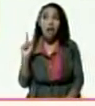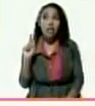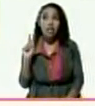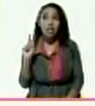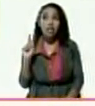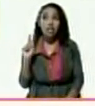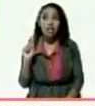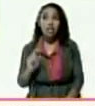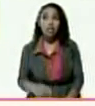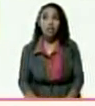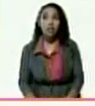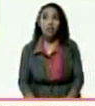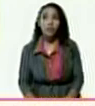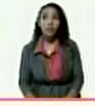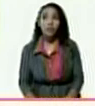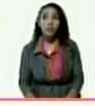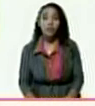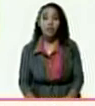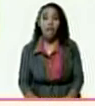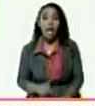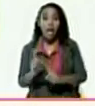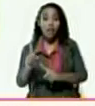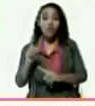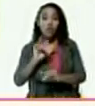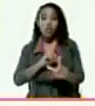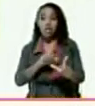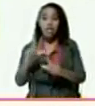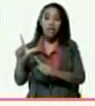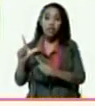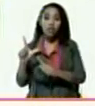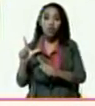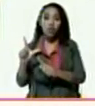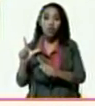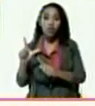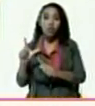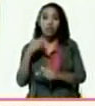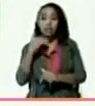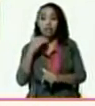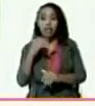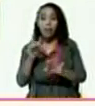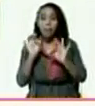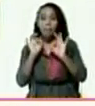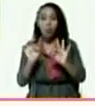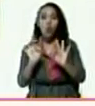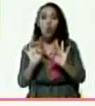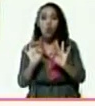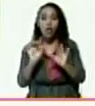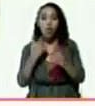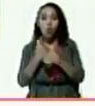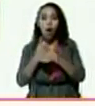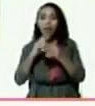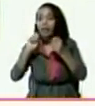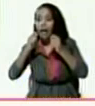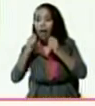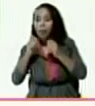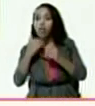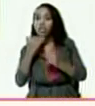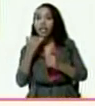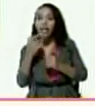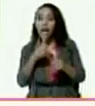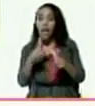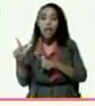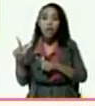considera que ellos ya tienen todo a punto de caramelo, nosotros nos adaptamos. Dijera mi comandante